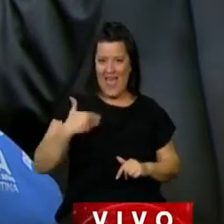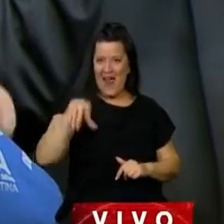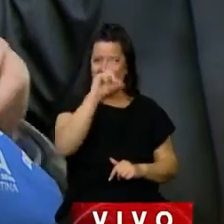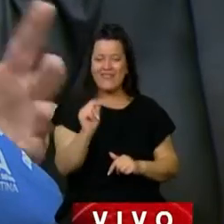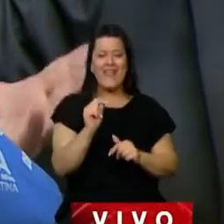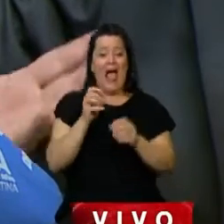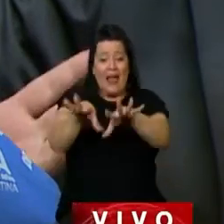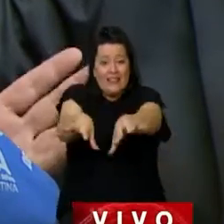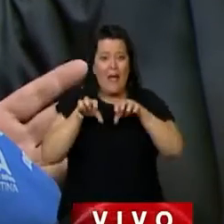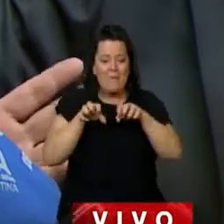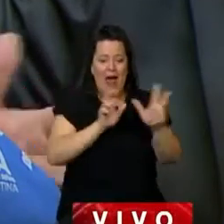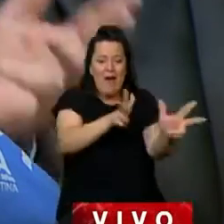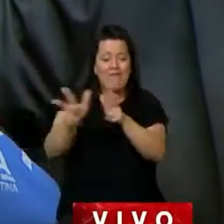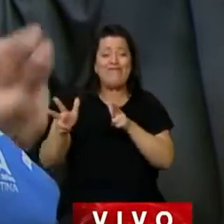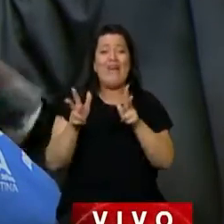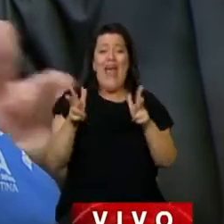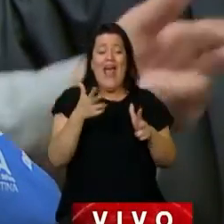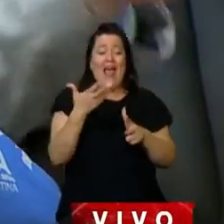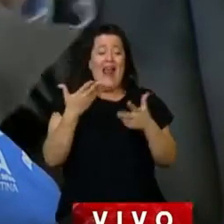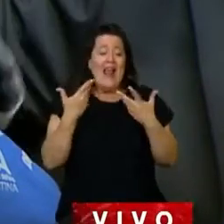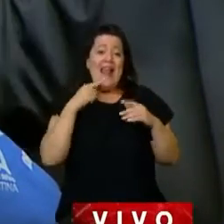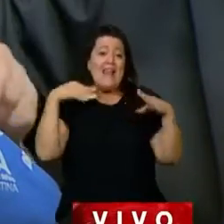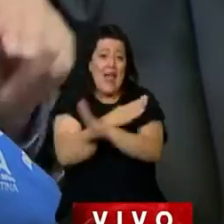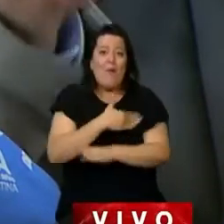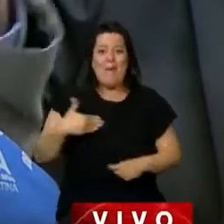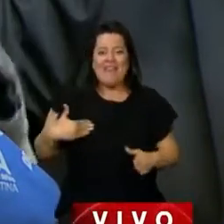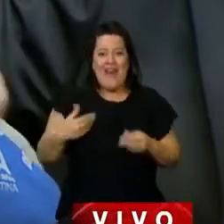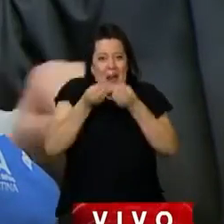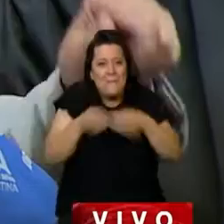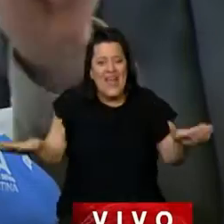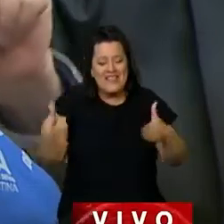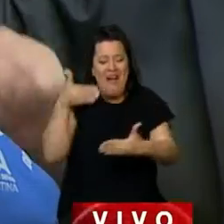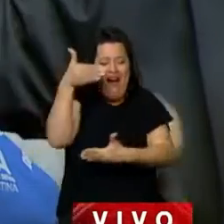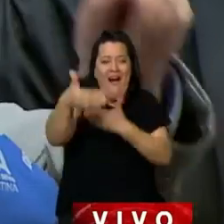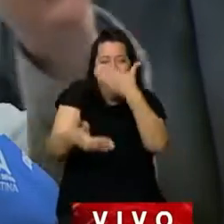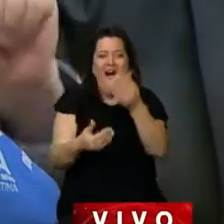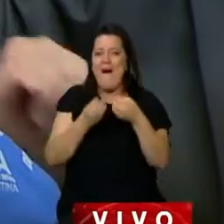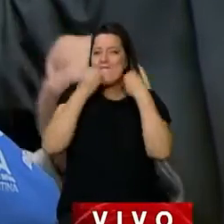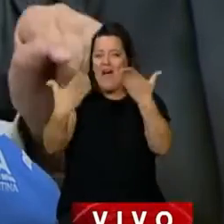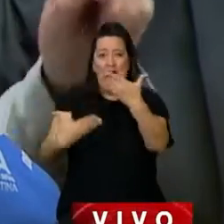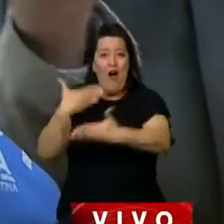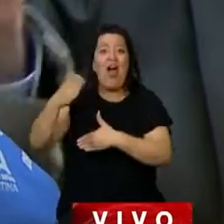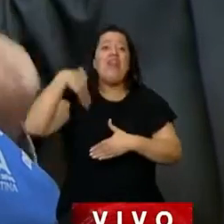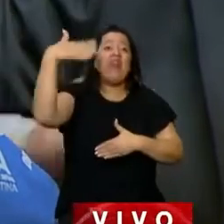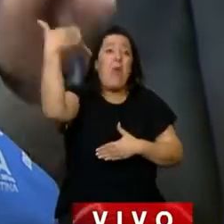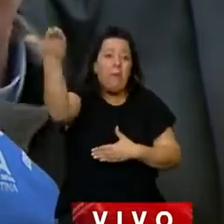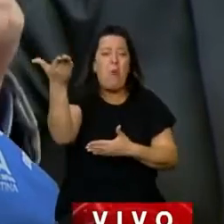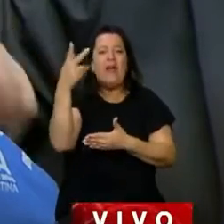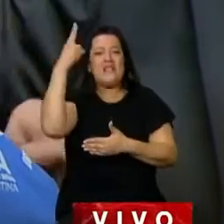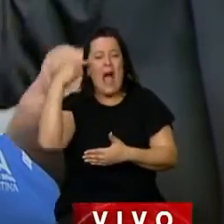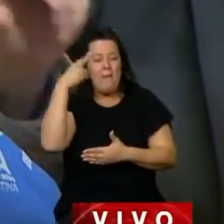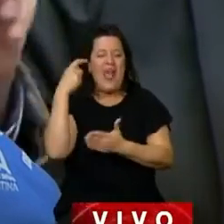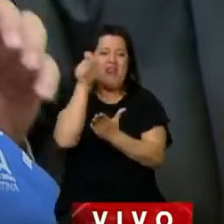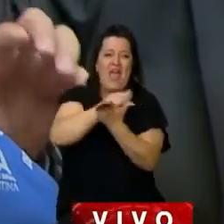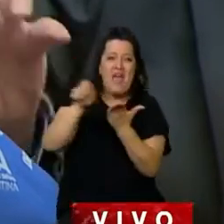sea su lengua materna. Y que en todo caso, cuando después aprenda a leer y escribir, cuando aprenda el